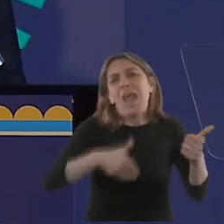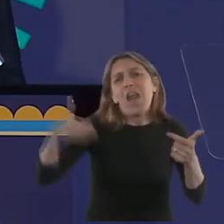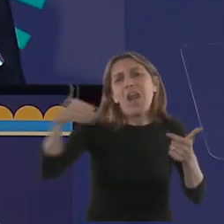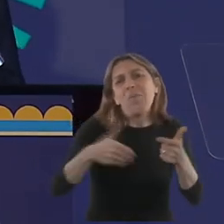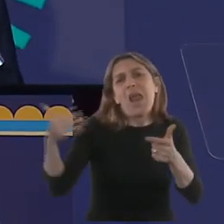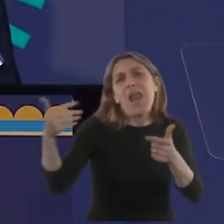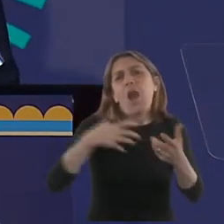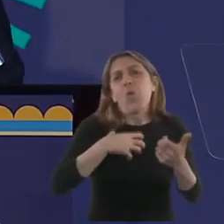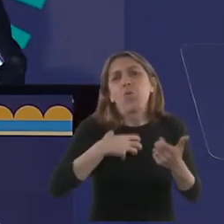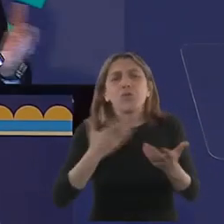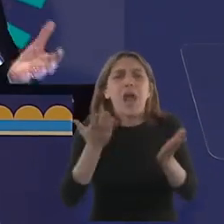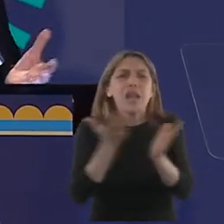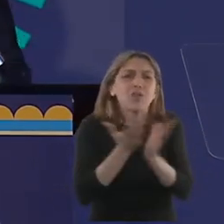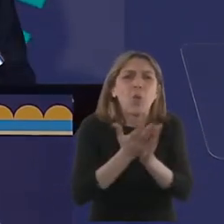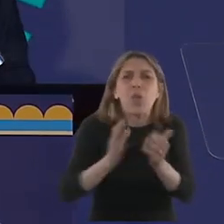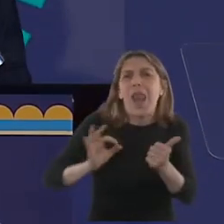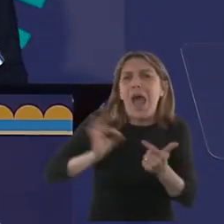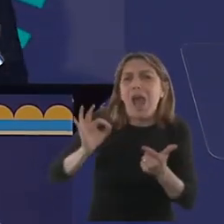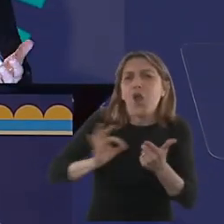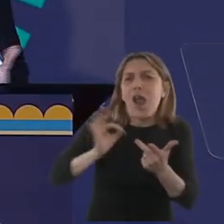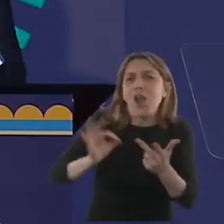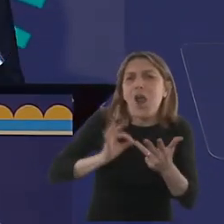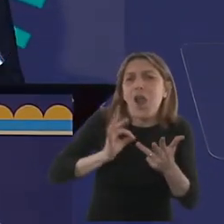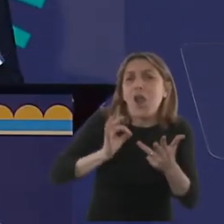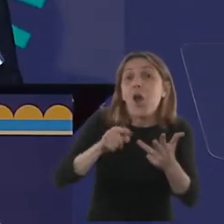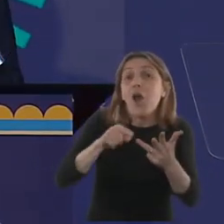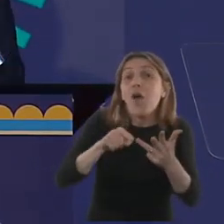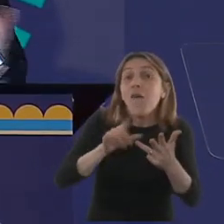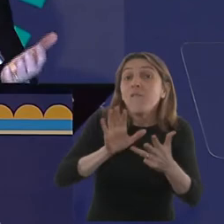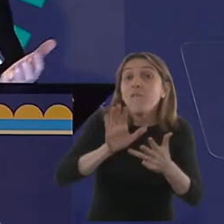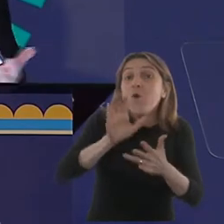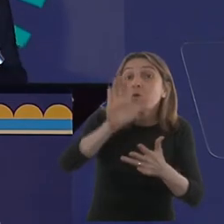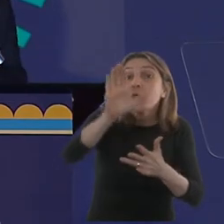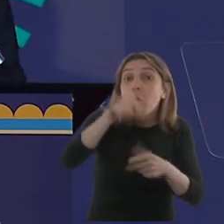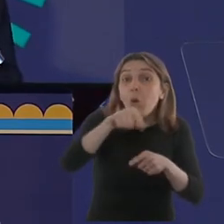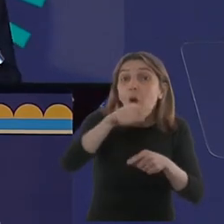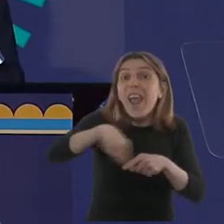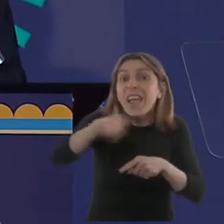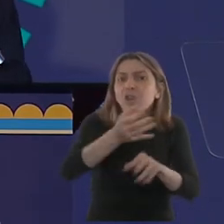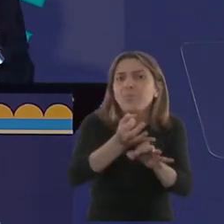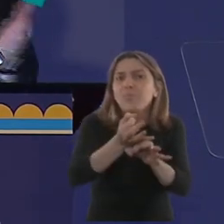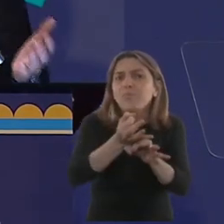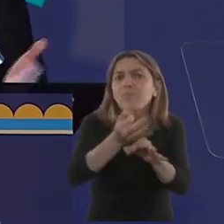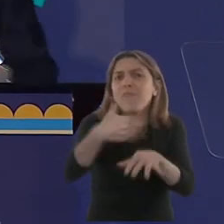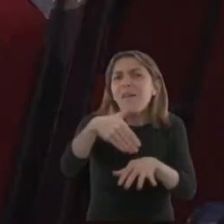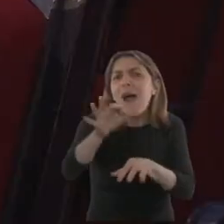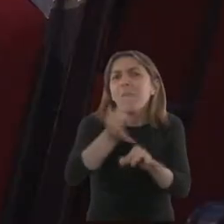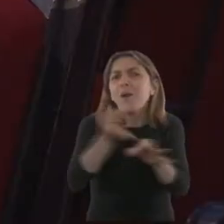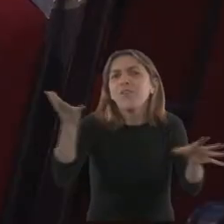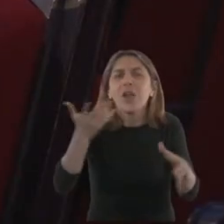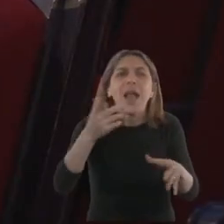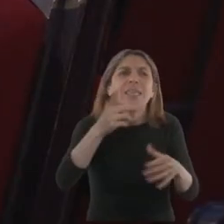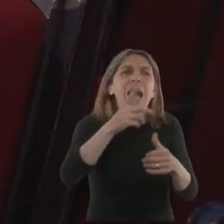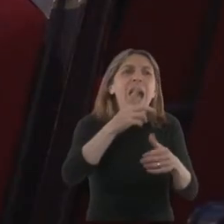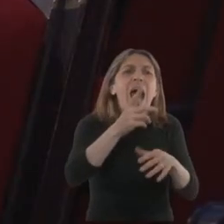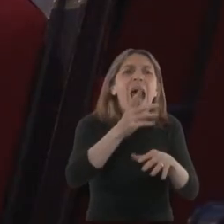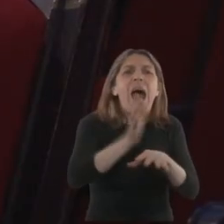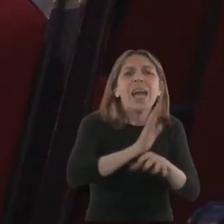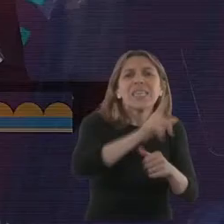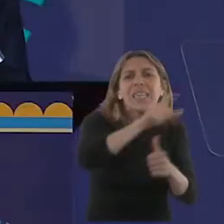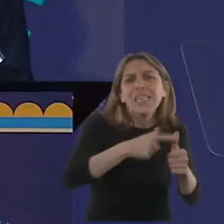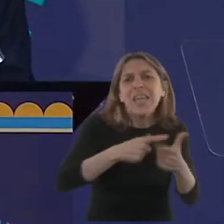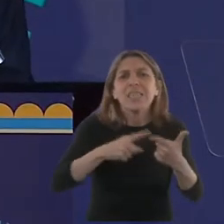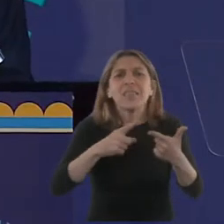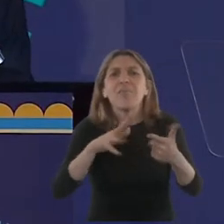aprendizaje, serán en el futuro los profesionales que, seguro investigadores, los artistas, los dirigentes, que